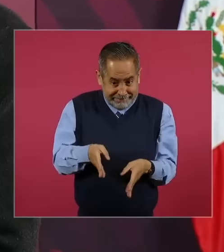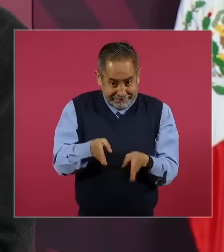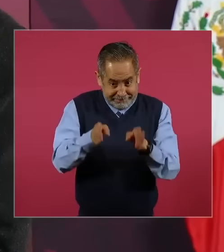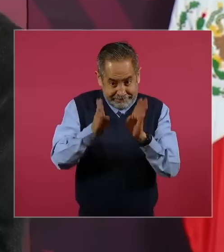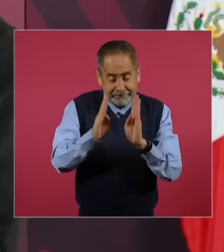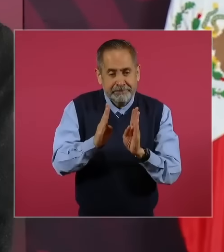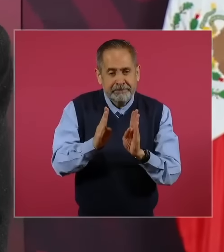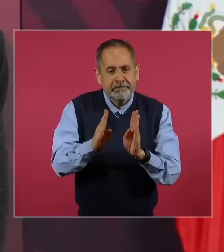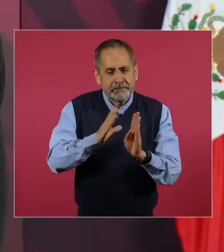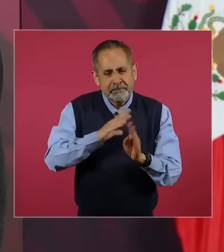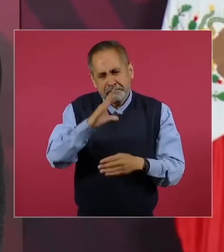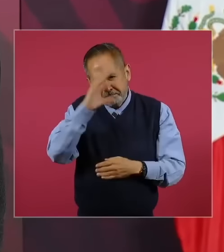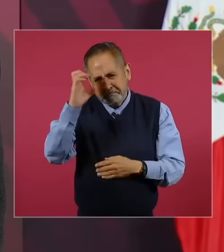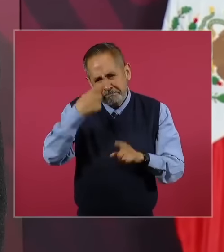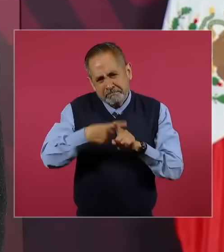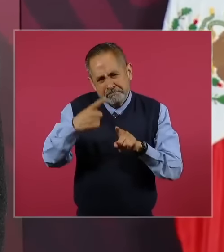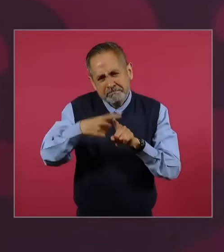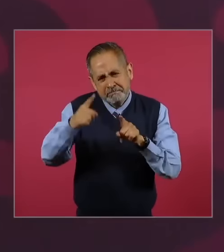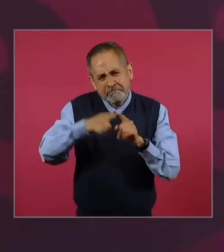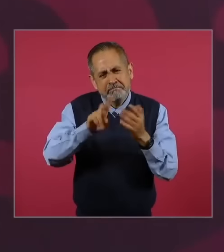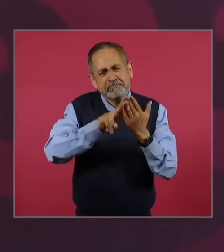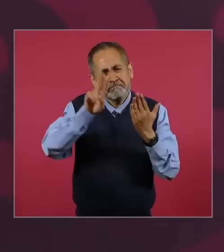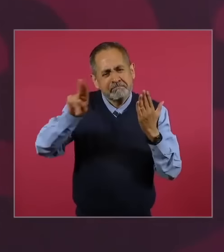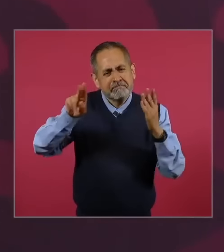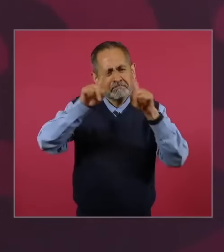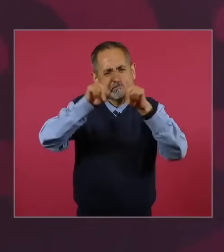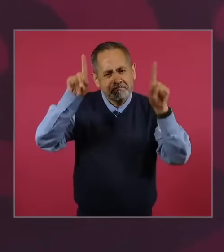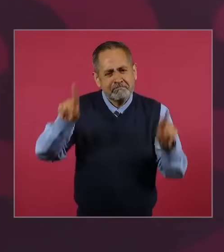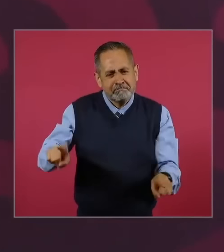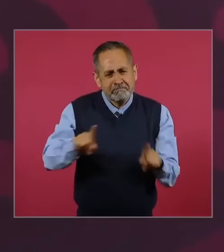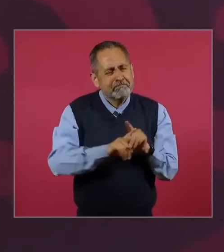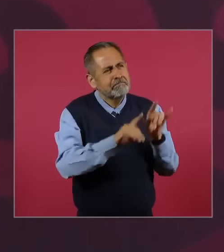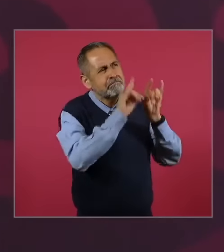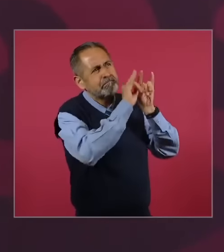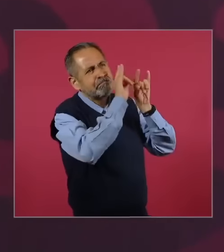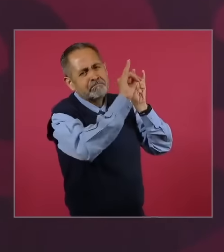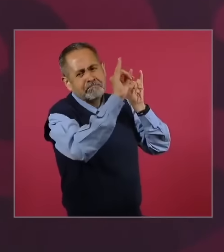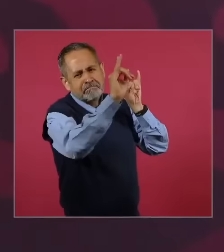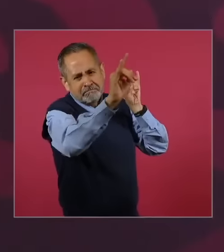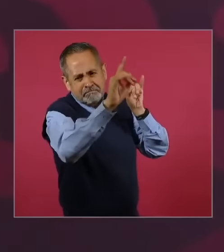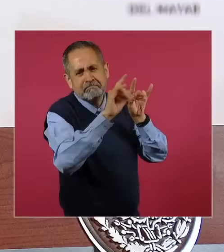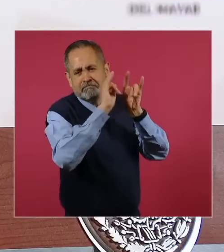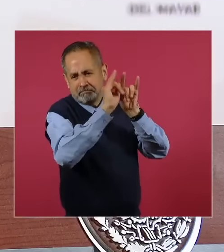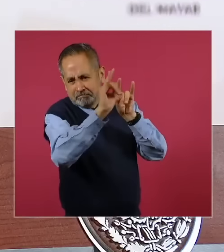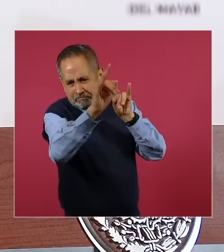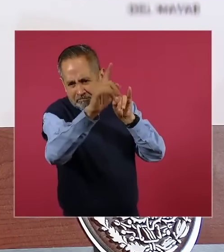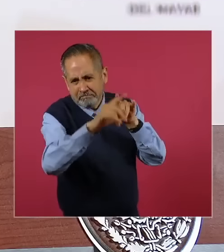están todas las pinturas. Entonces ustedes van a